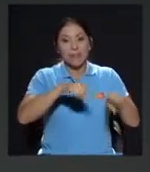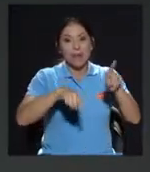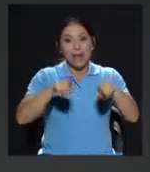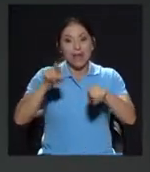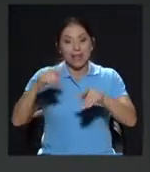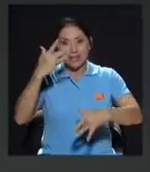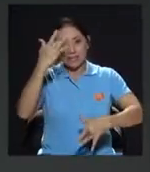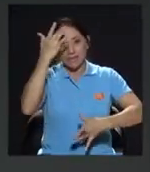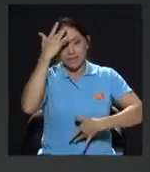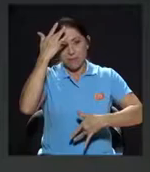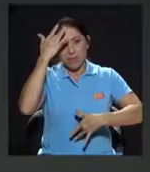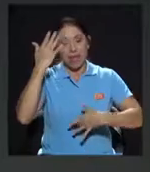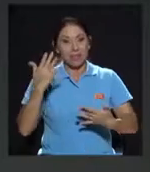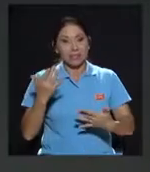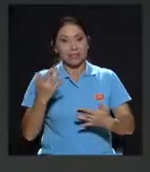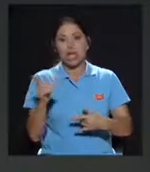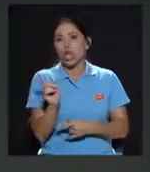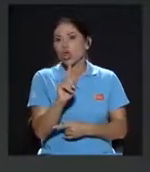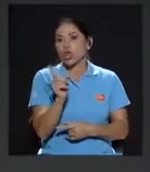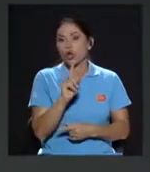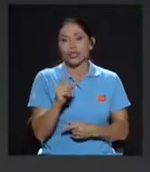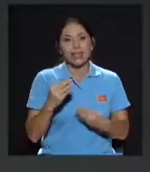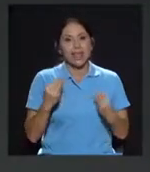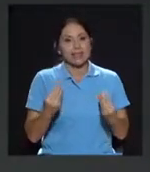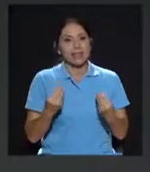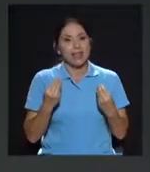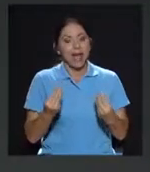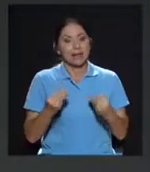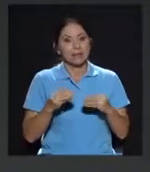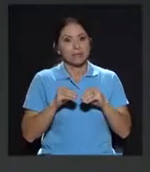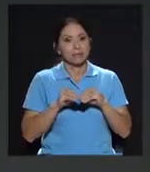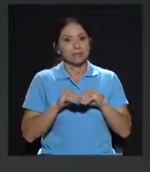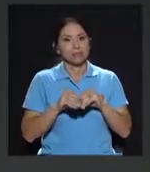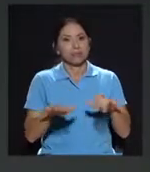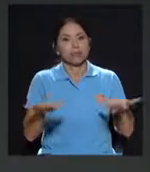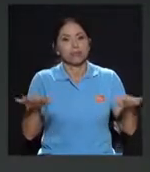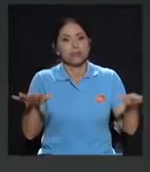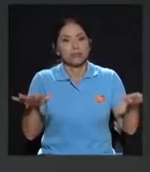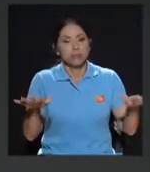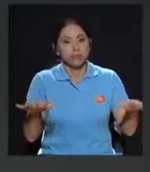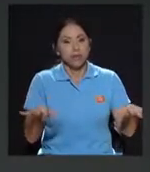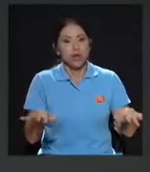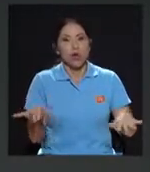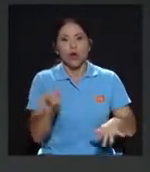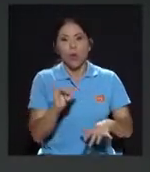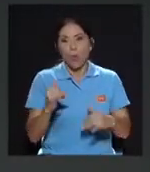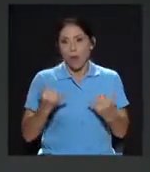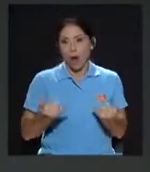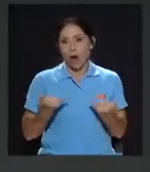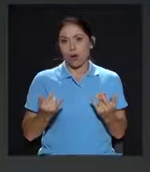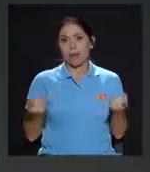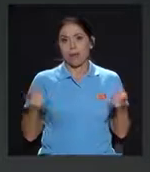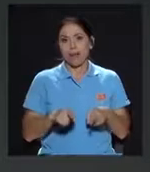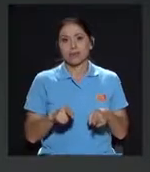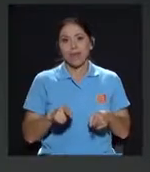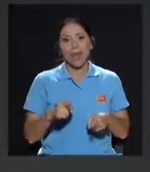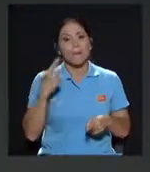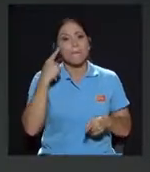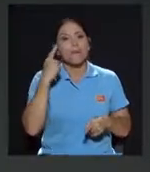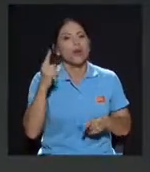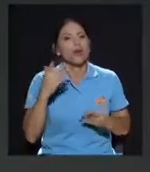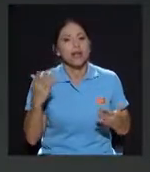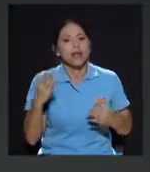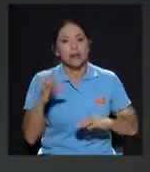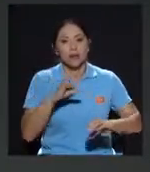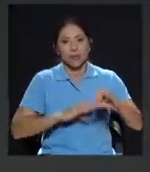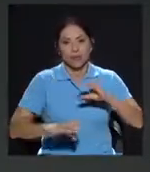no serían tan explosivas como lo son ahora por el comercio como